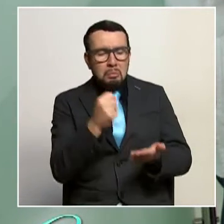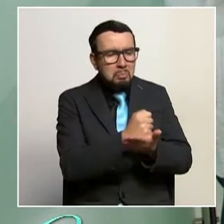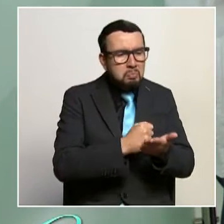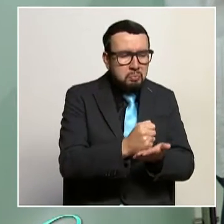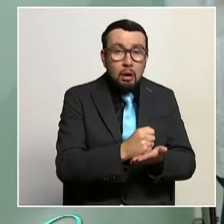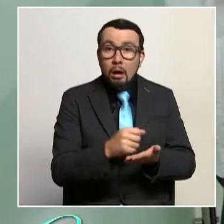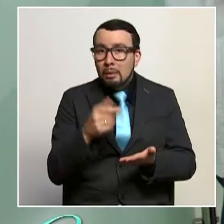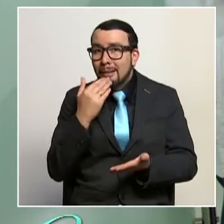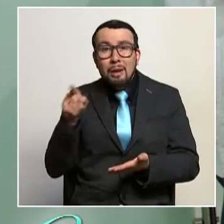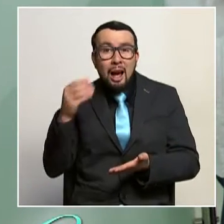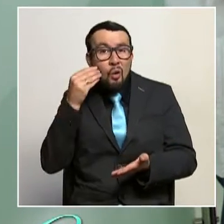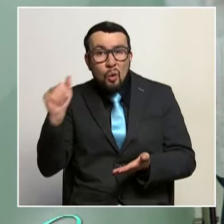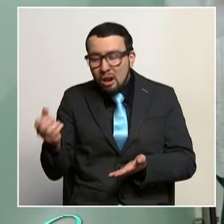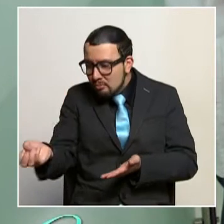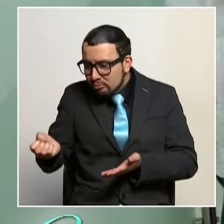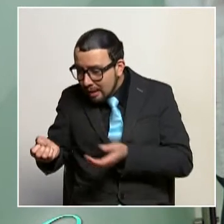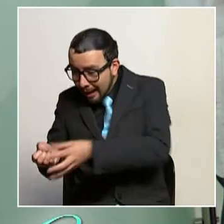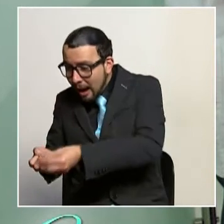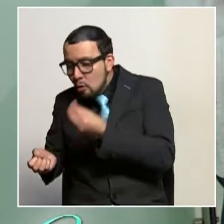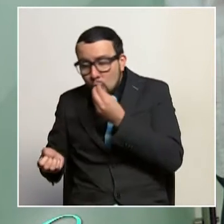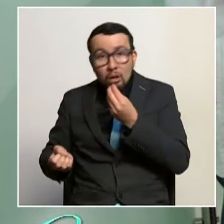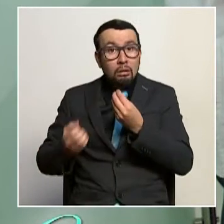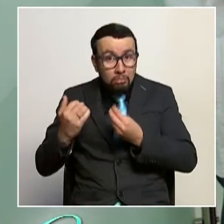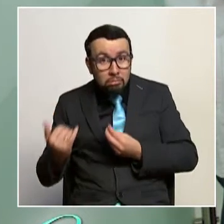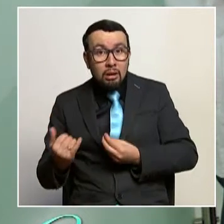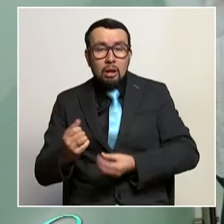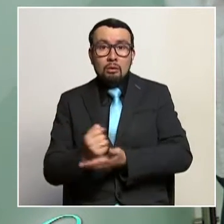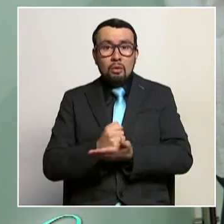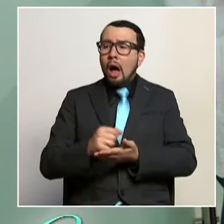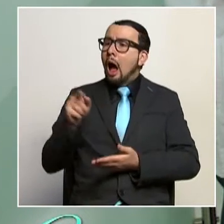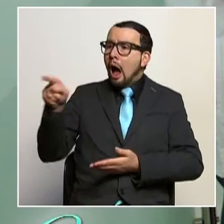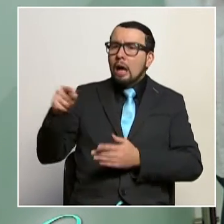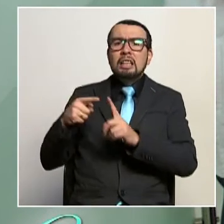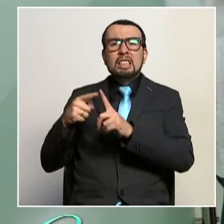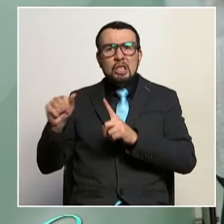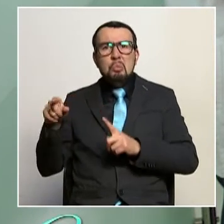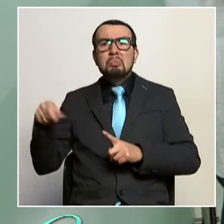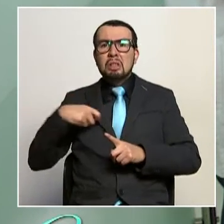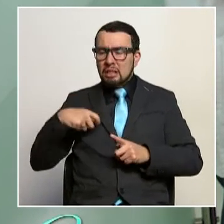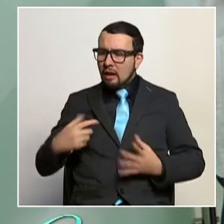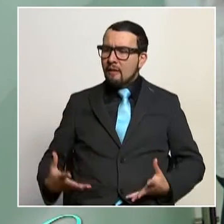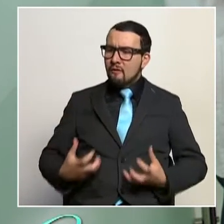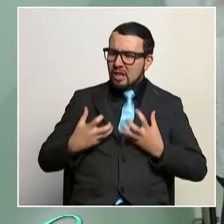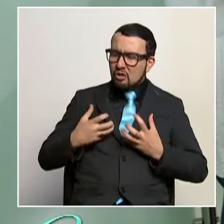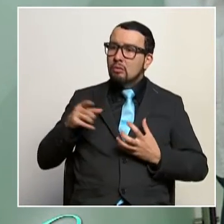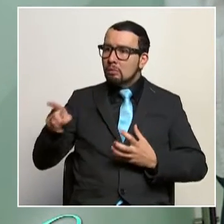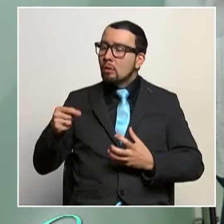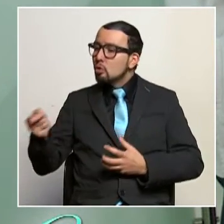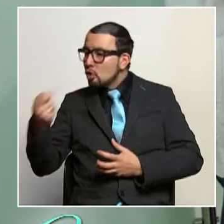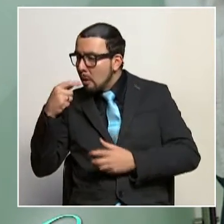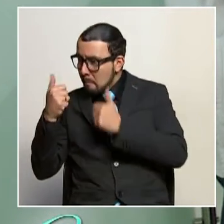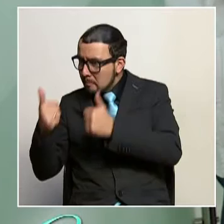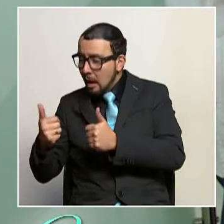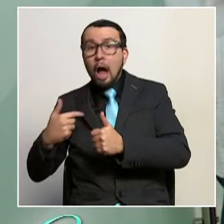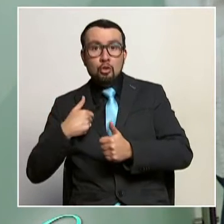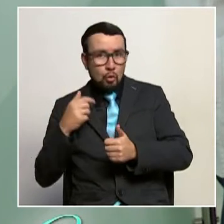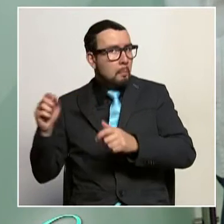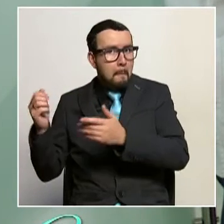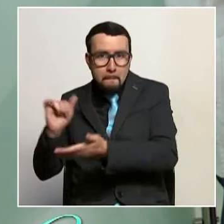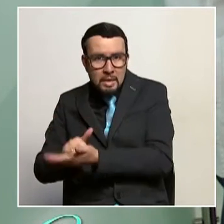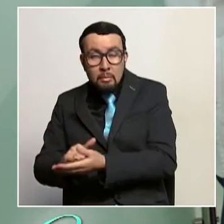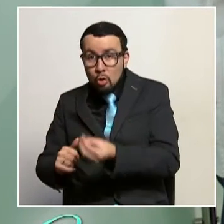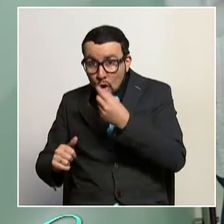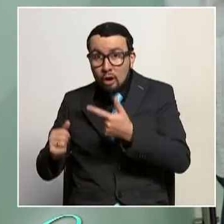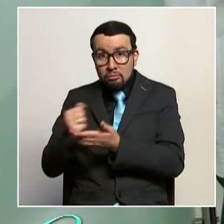de la abuelita, las que le sirvió a mi tío porque él tenía una infección, entonces me las voy a tomar porque a mí también me van a servir. Me voy a ir para la tienda naturista que